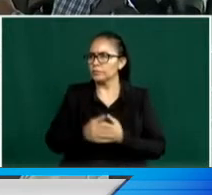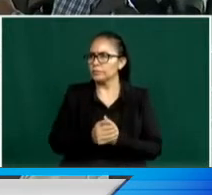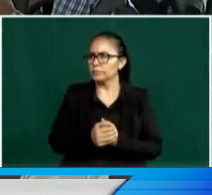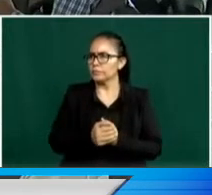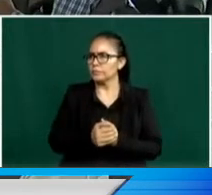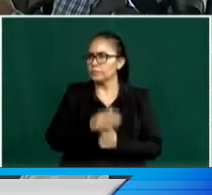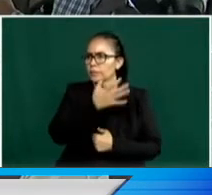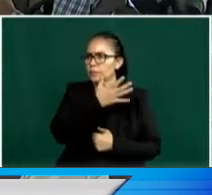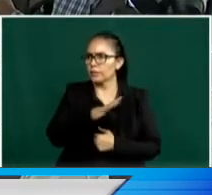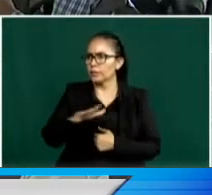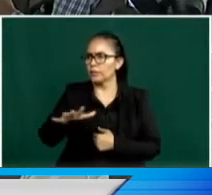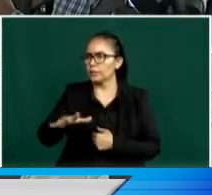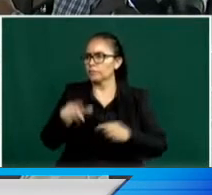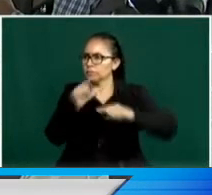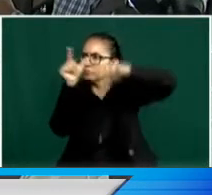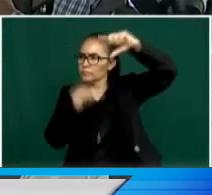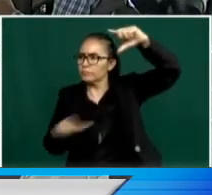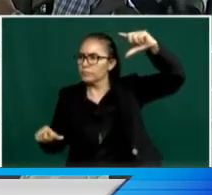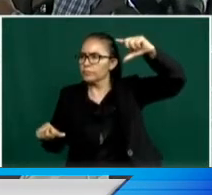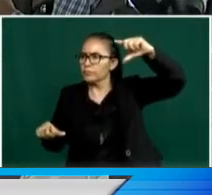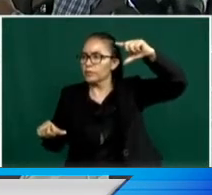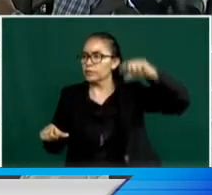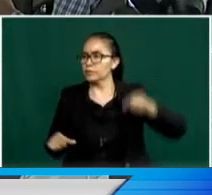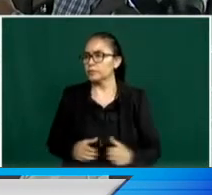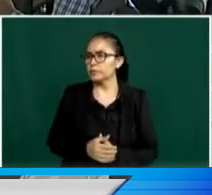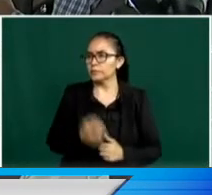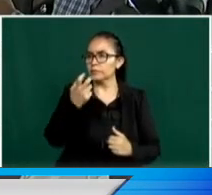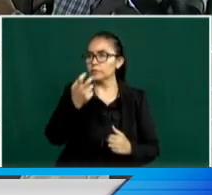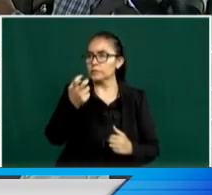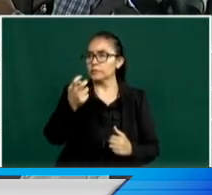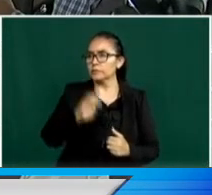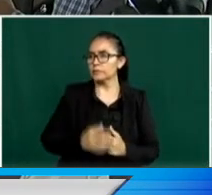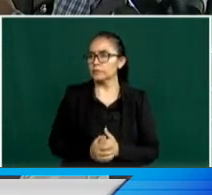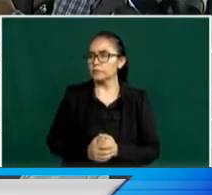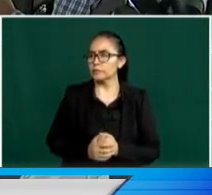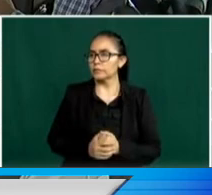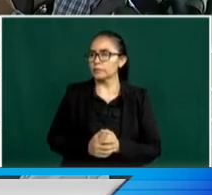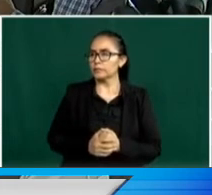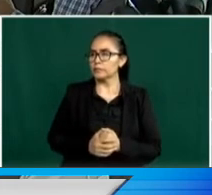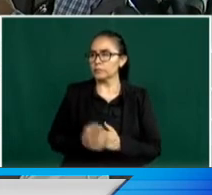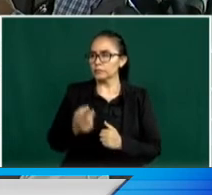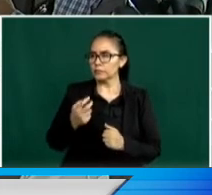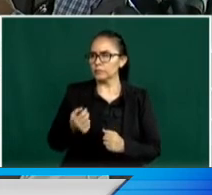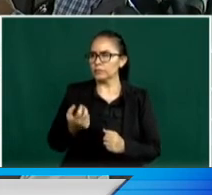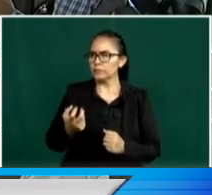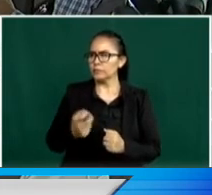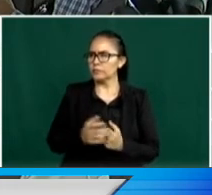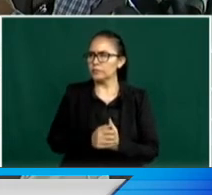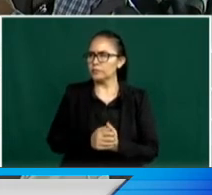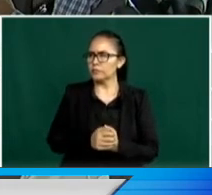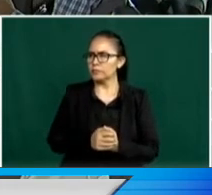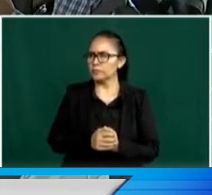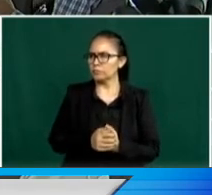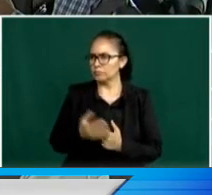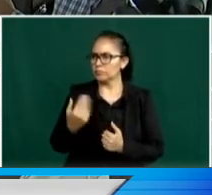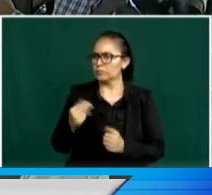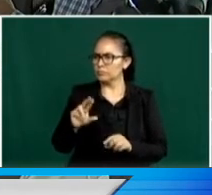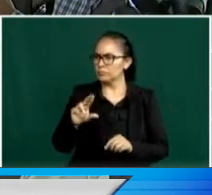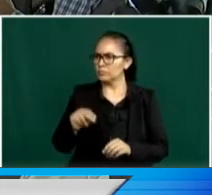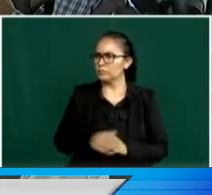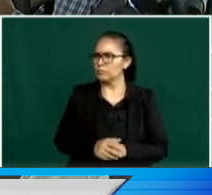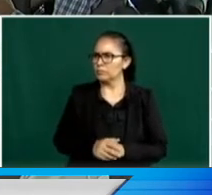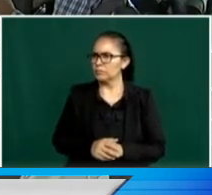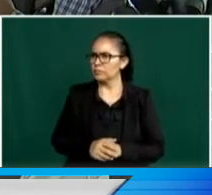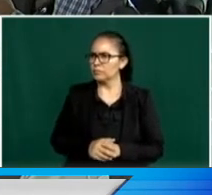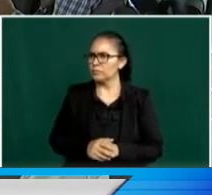por lo que solicita que la Fiscalía General de la República atraiga el caso. El presidente responde atendiendo de inmediato su denuncia directamente